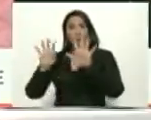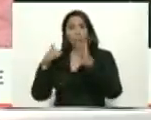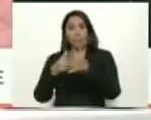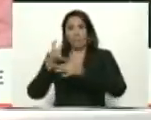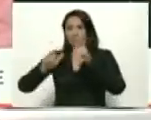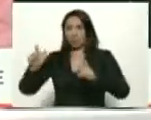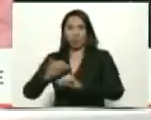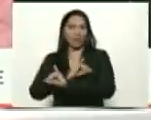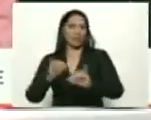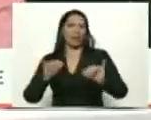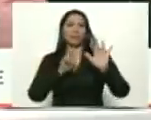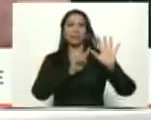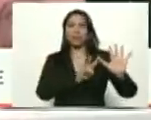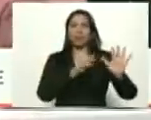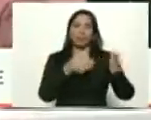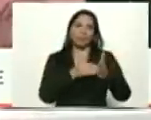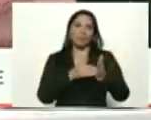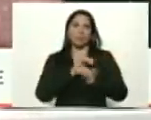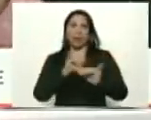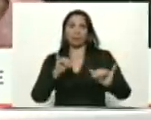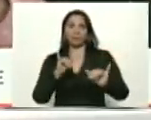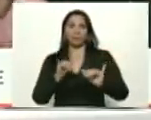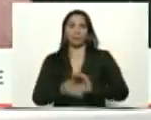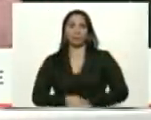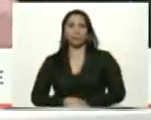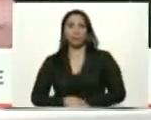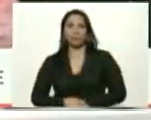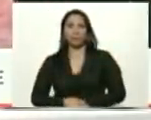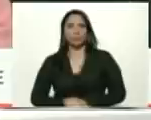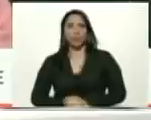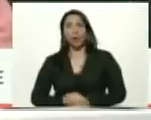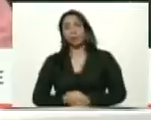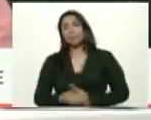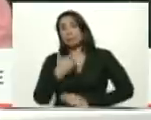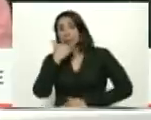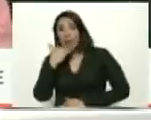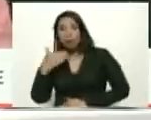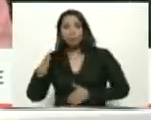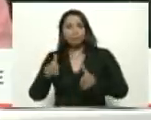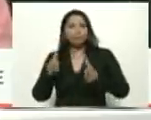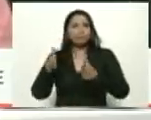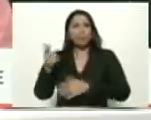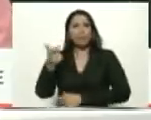ya 7.000 están en sus casas o rumbo a su casa.